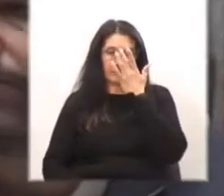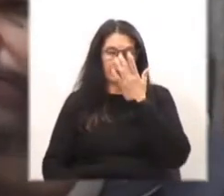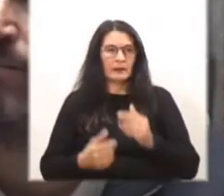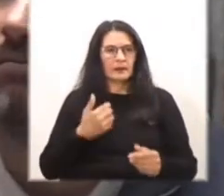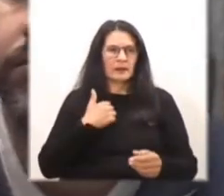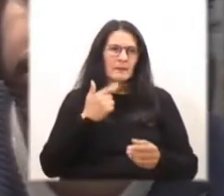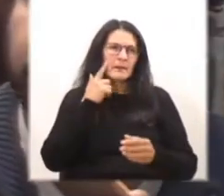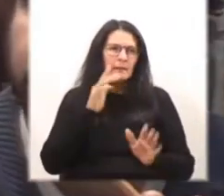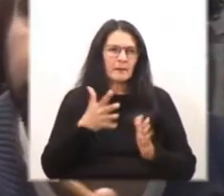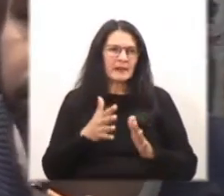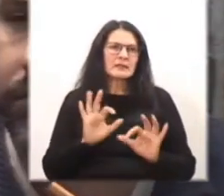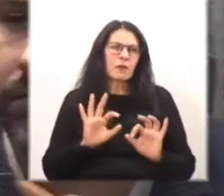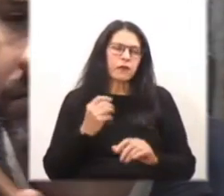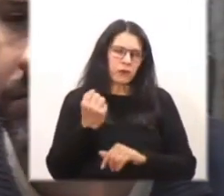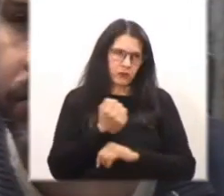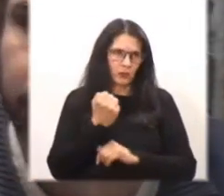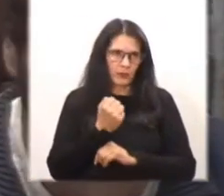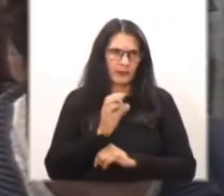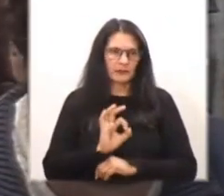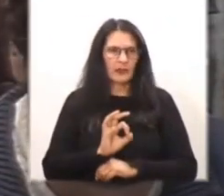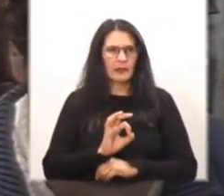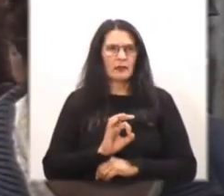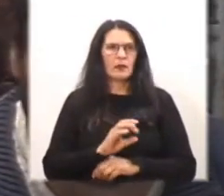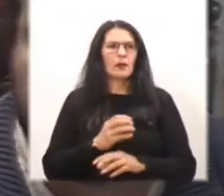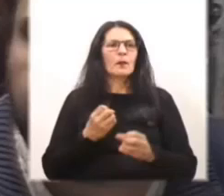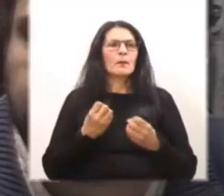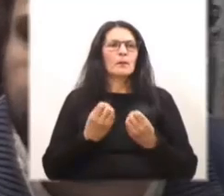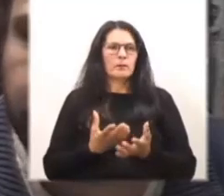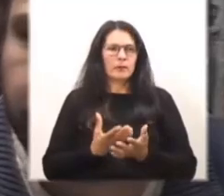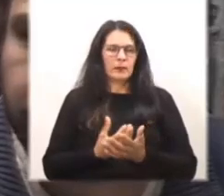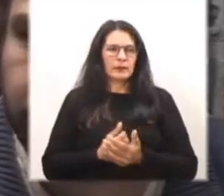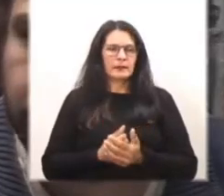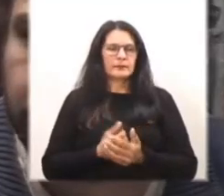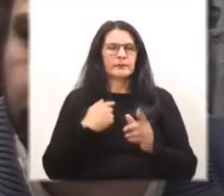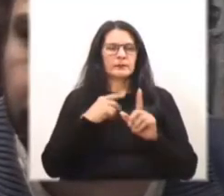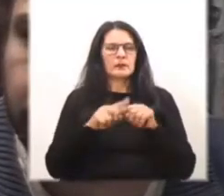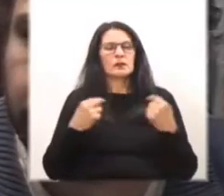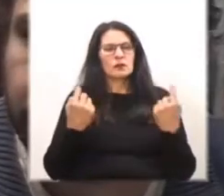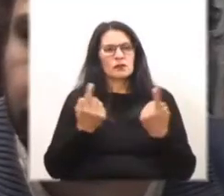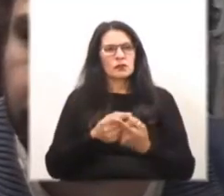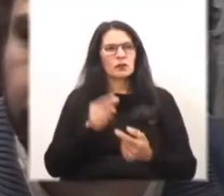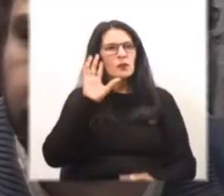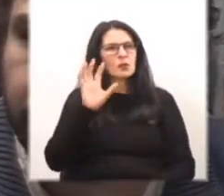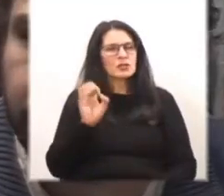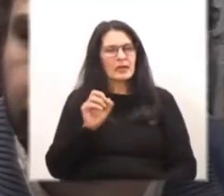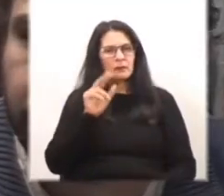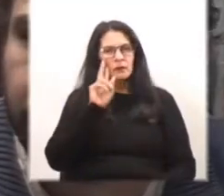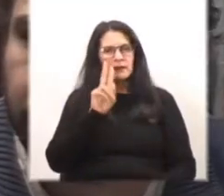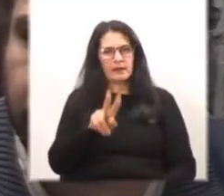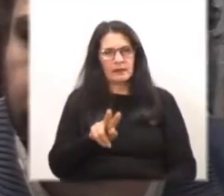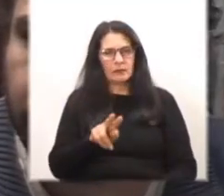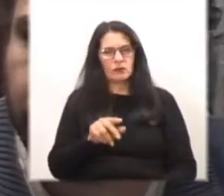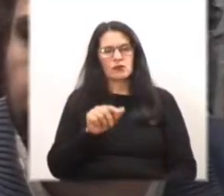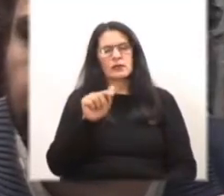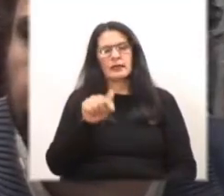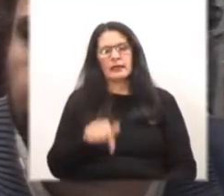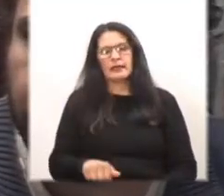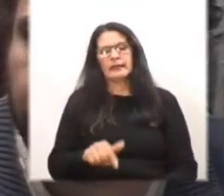parece fundamental. Porque por lo que hemos escuchado y visto en esta instancia